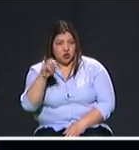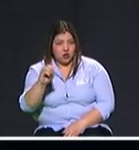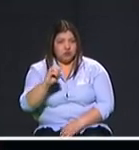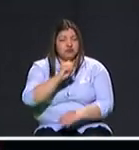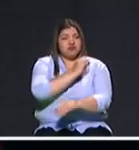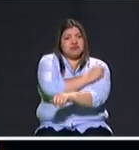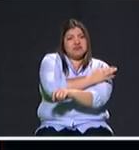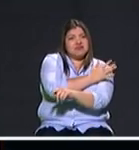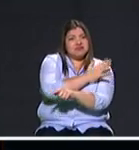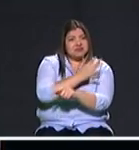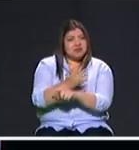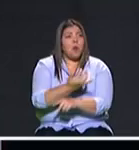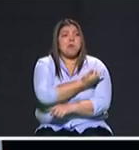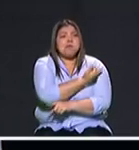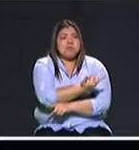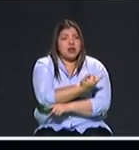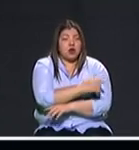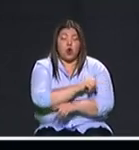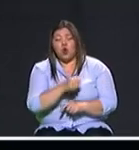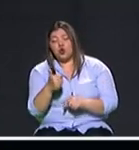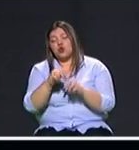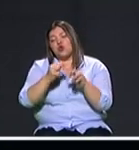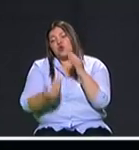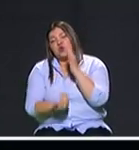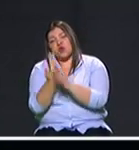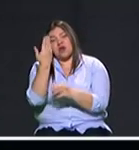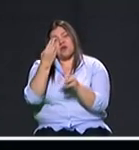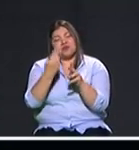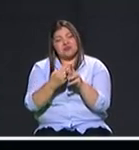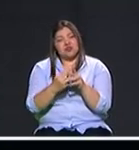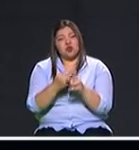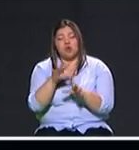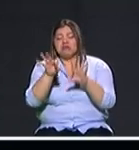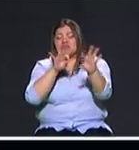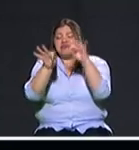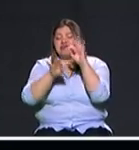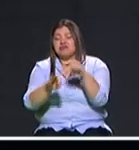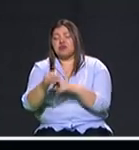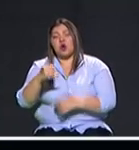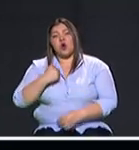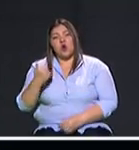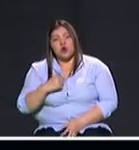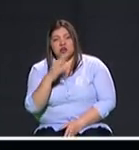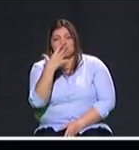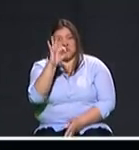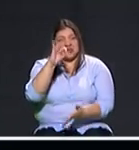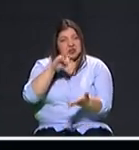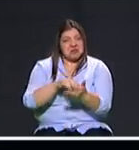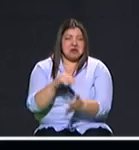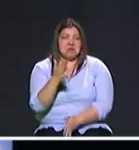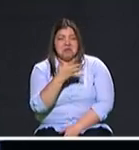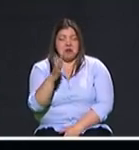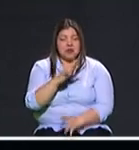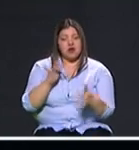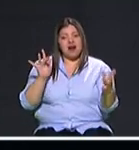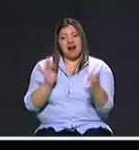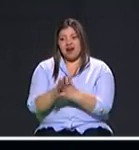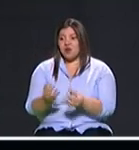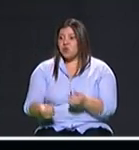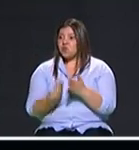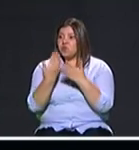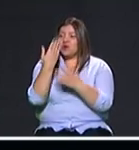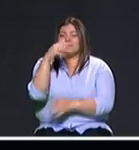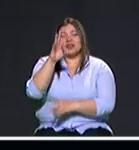voy a trabajar con 50.000 jóvenes para que tomen unas buenas decisiones en lo personal en lo profesional en lo laboral porque está